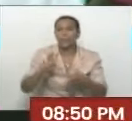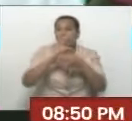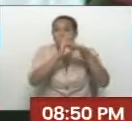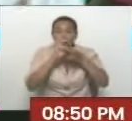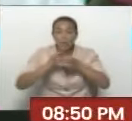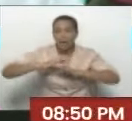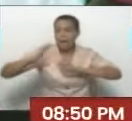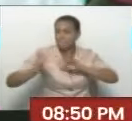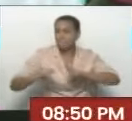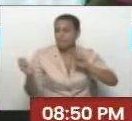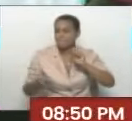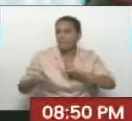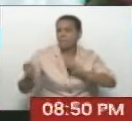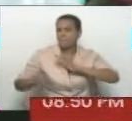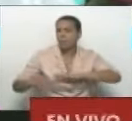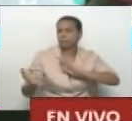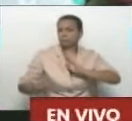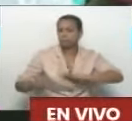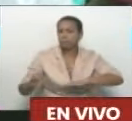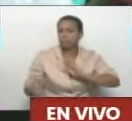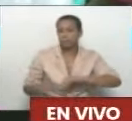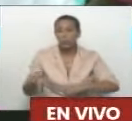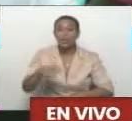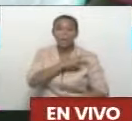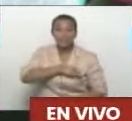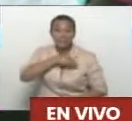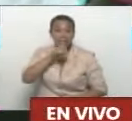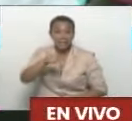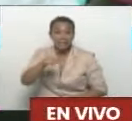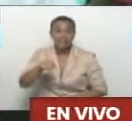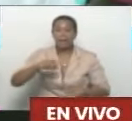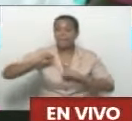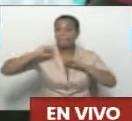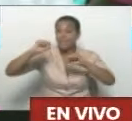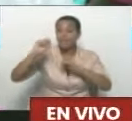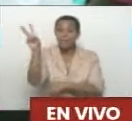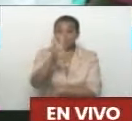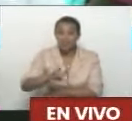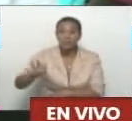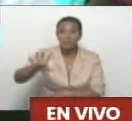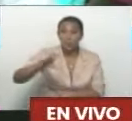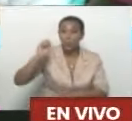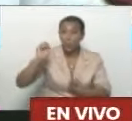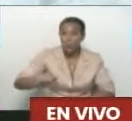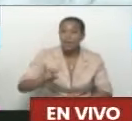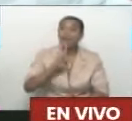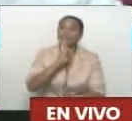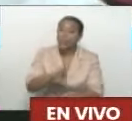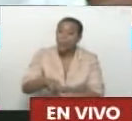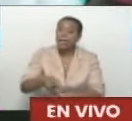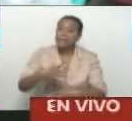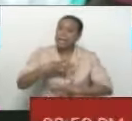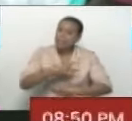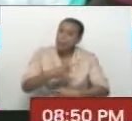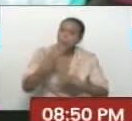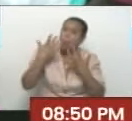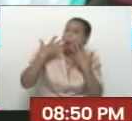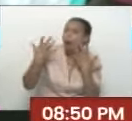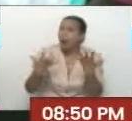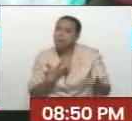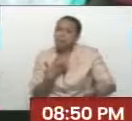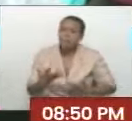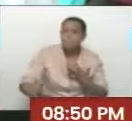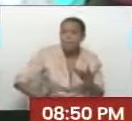al tambor, estamos totalmente seguros que esta misión viva, esta gran misión Viva Venezuela, va a darle respuesta pues a todas esas inquietudes en estos